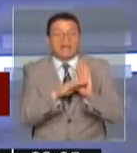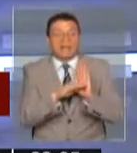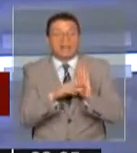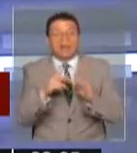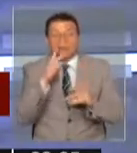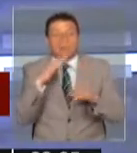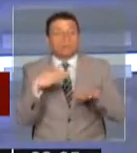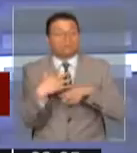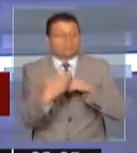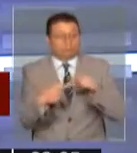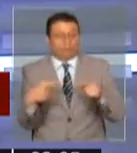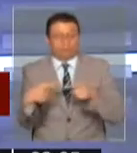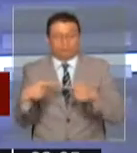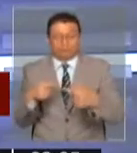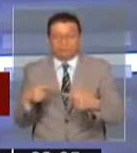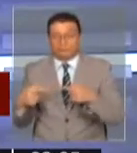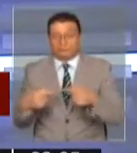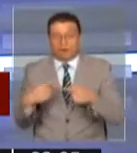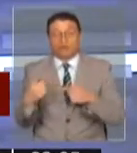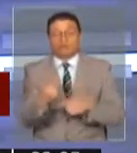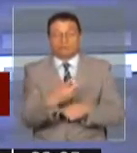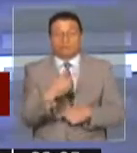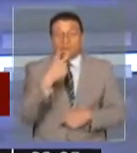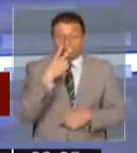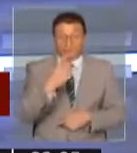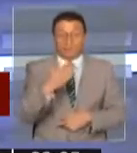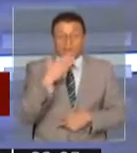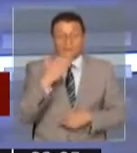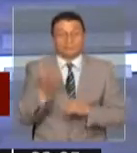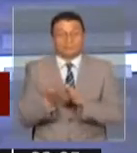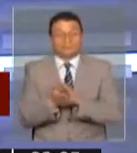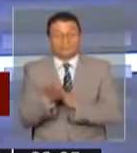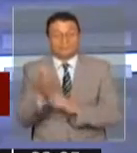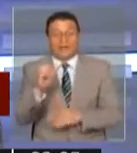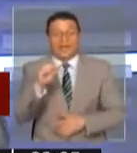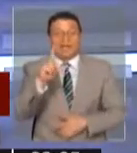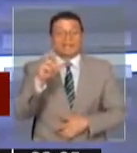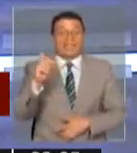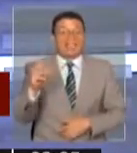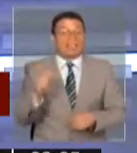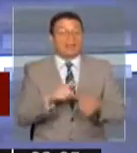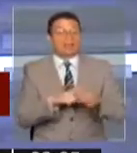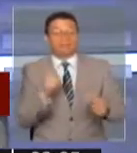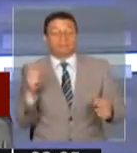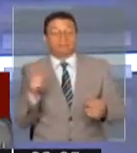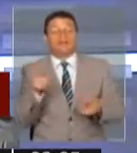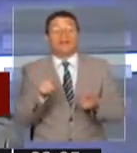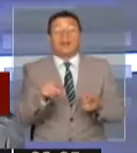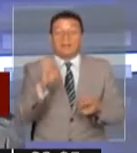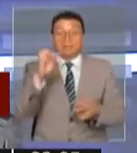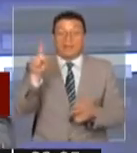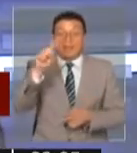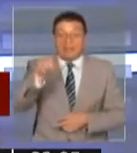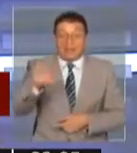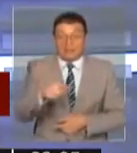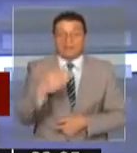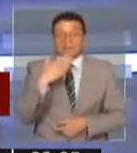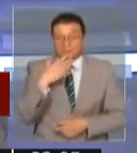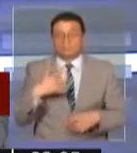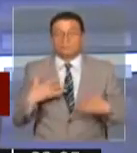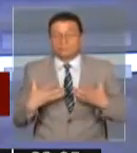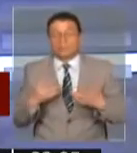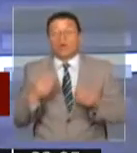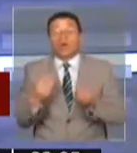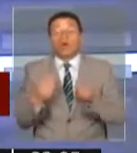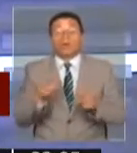conflictos entre los presidenciables, ya lo vimos, la salida de Isabel Allende, el conflicto al interior del PS respecto de